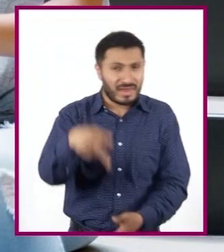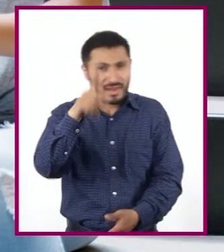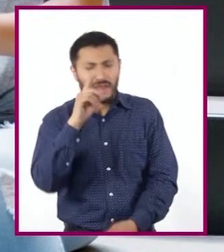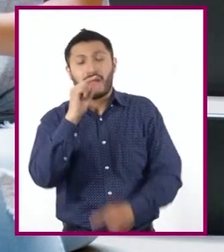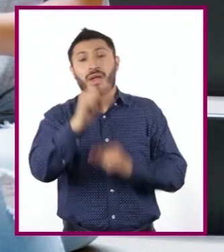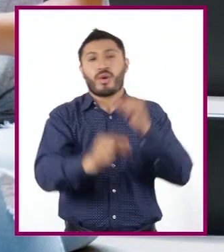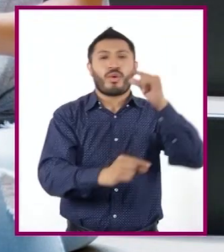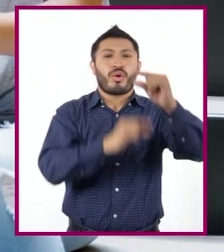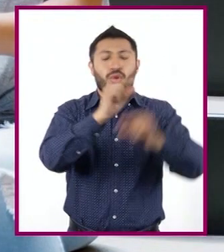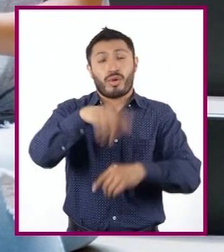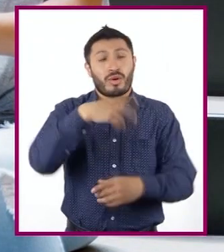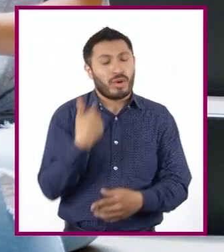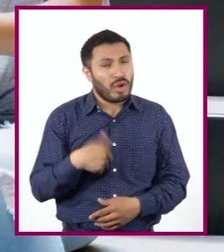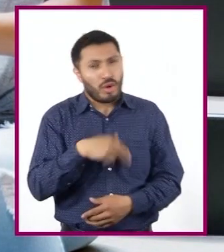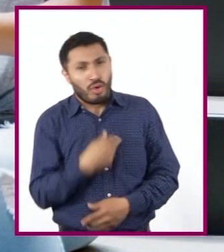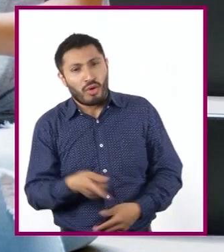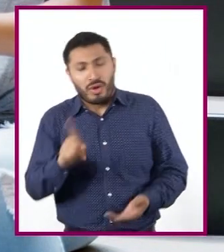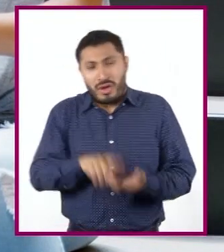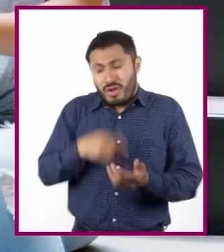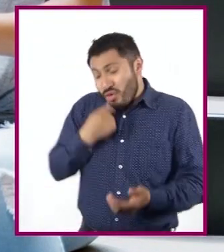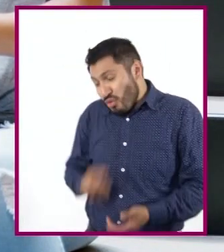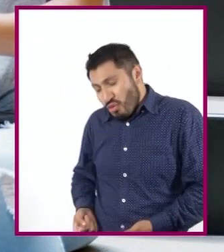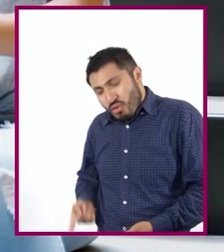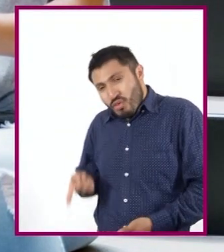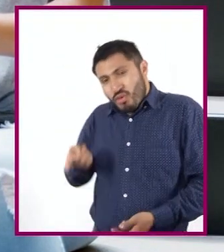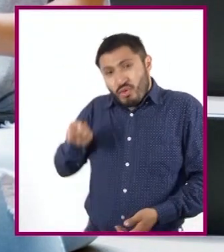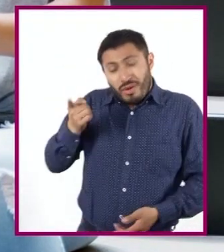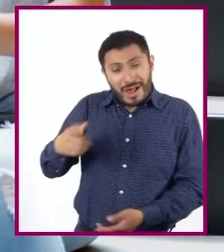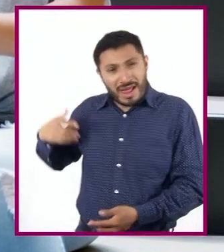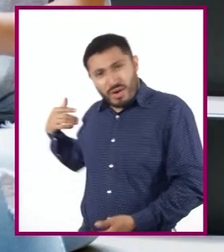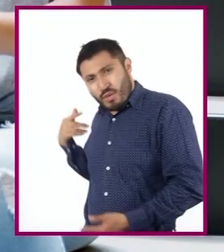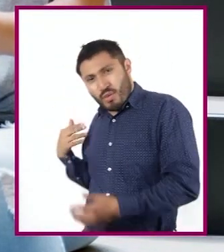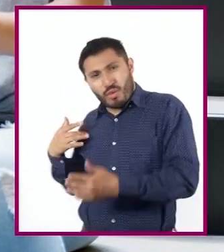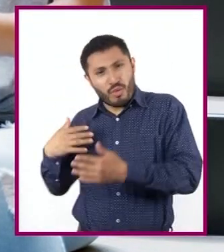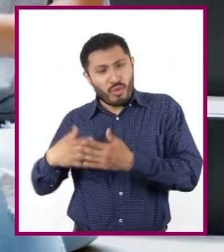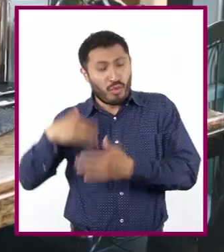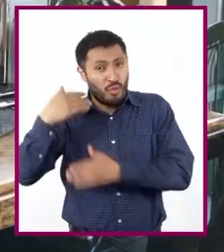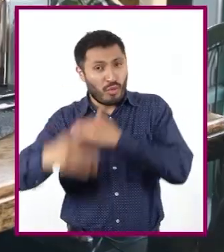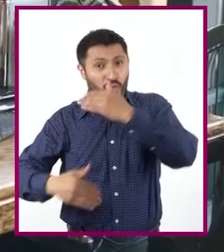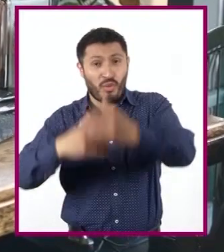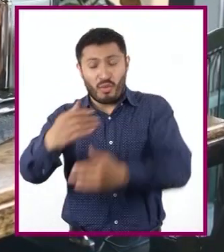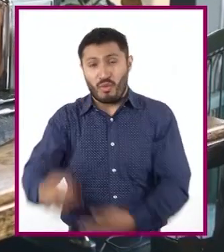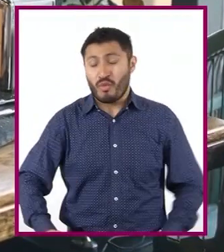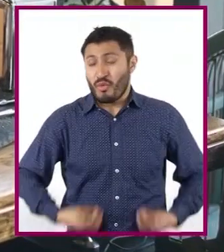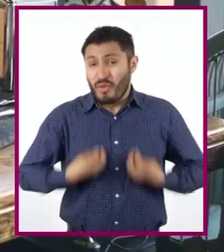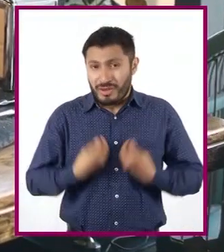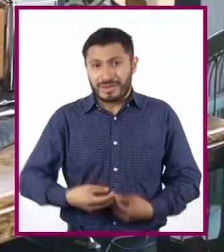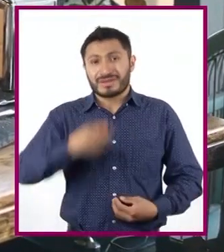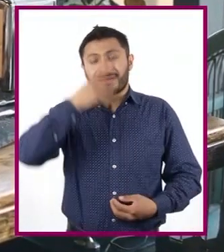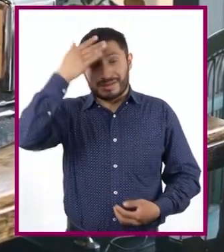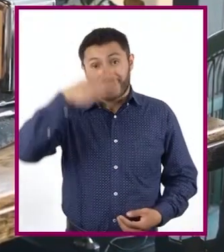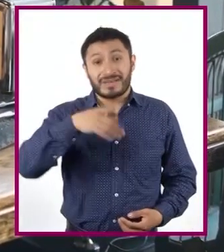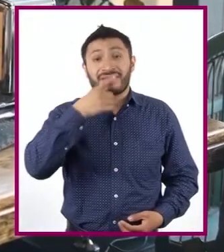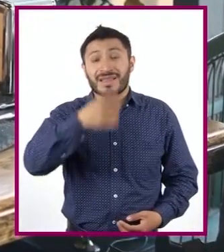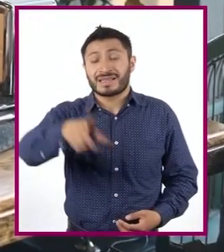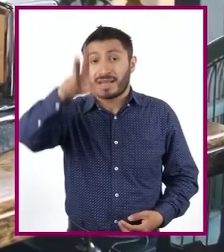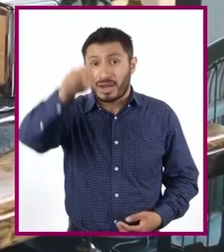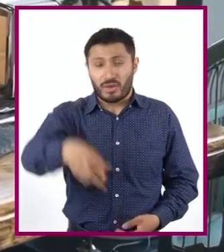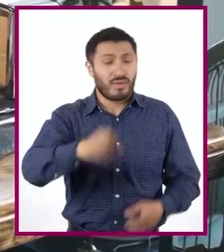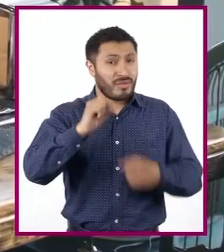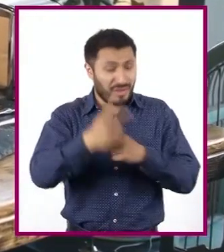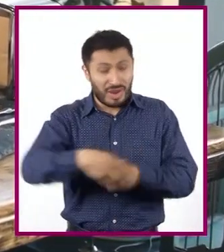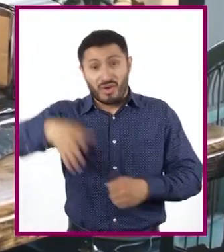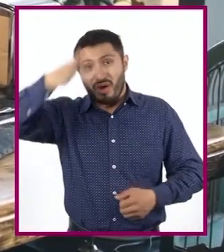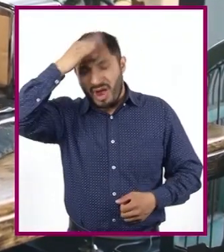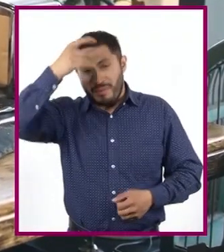respuestas emocionales a los problemas de toda la humanidad. A veces cuando leo ficción,